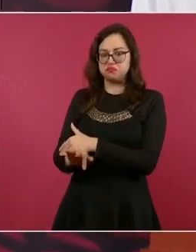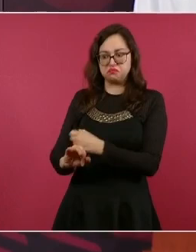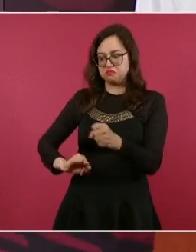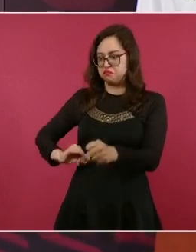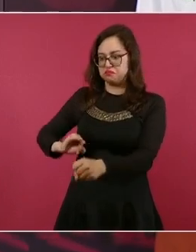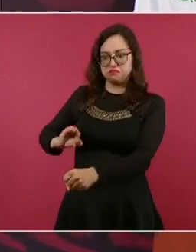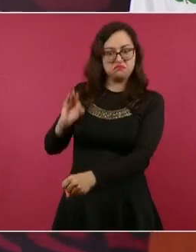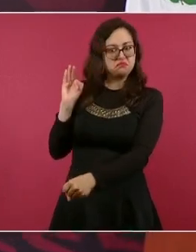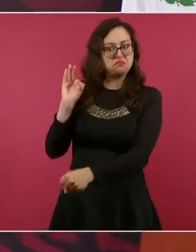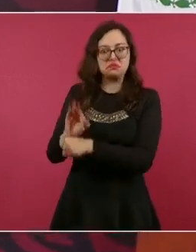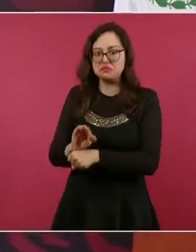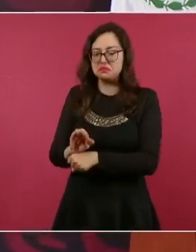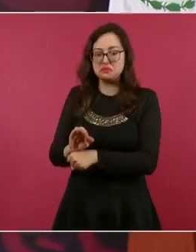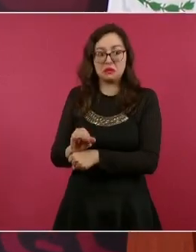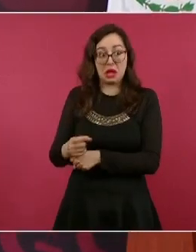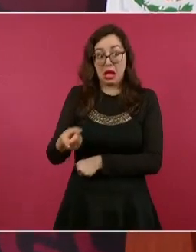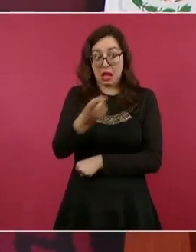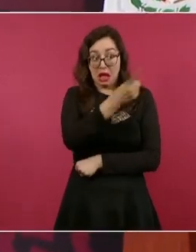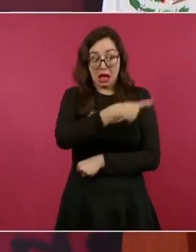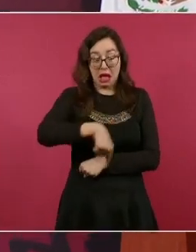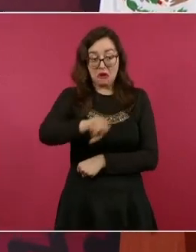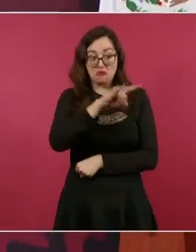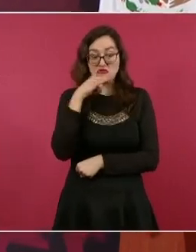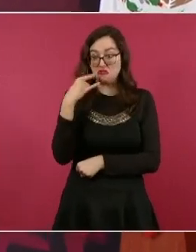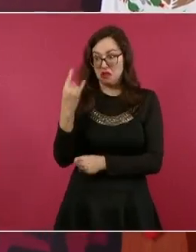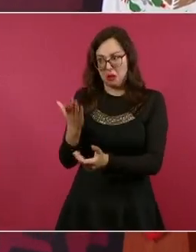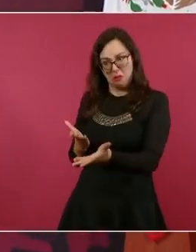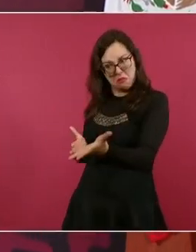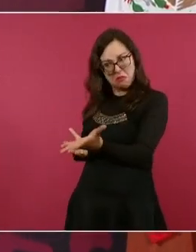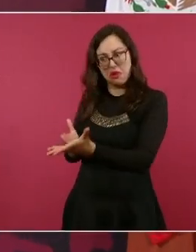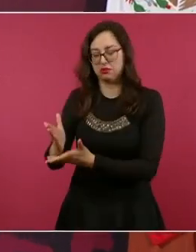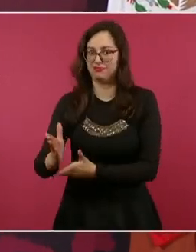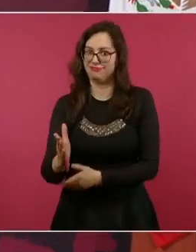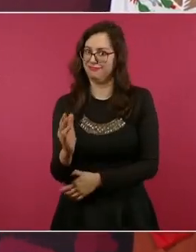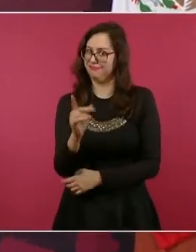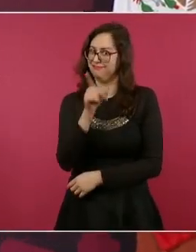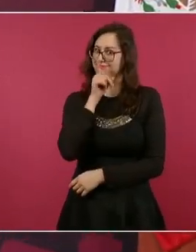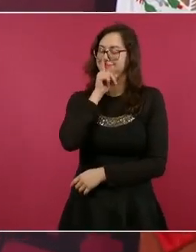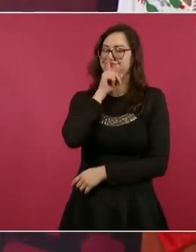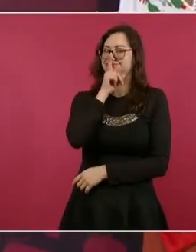Gonzalo Martínez Corvalá, de San Luis Potosí,